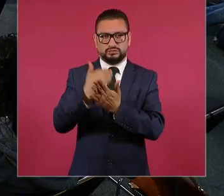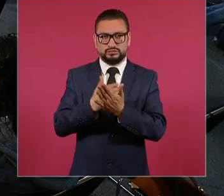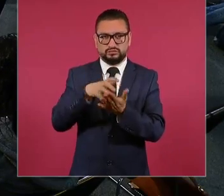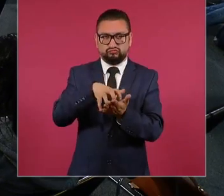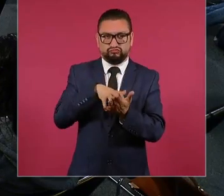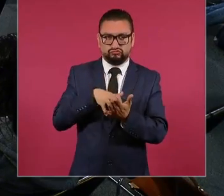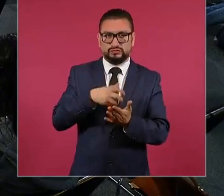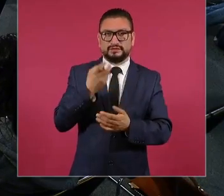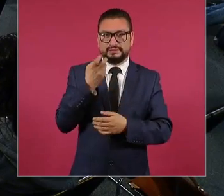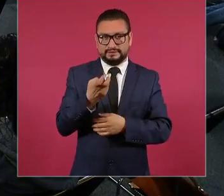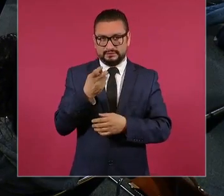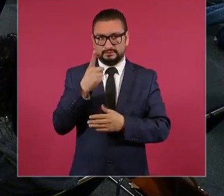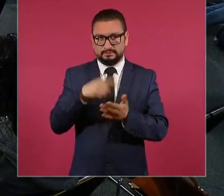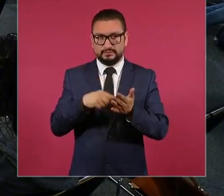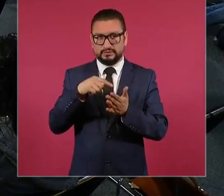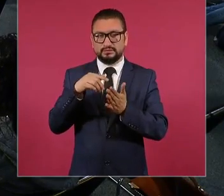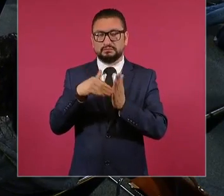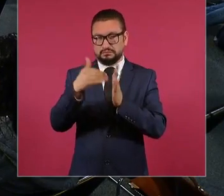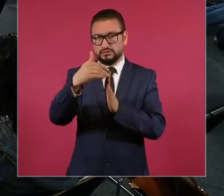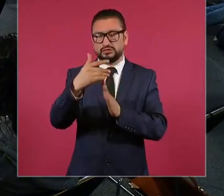millones los